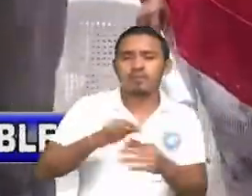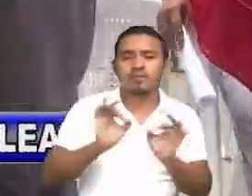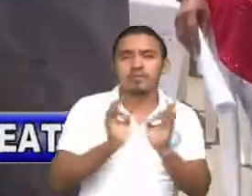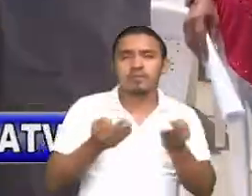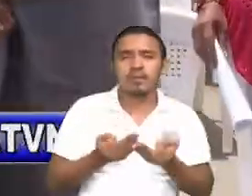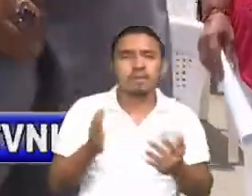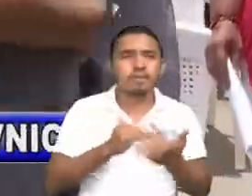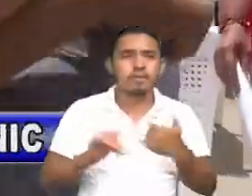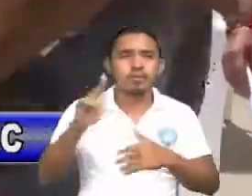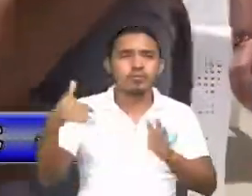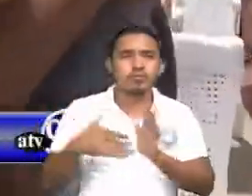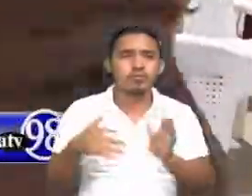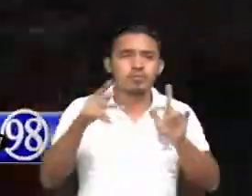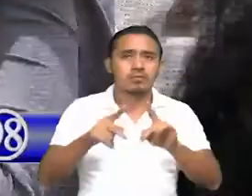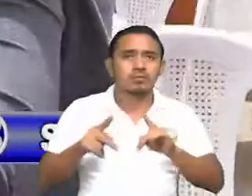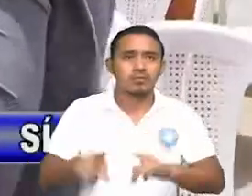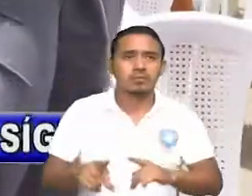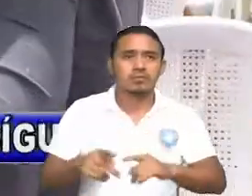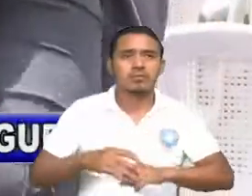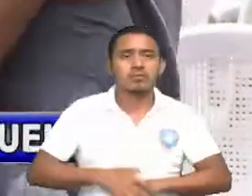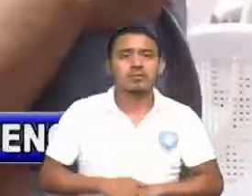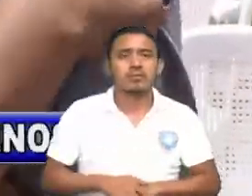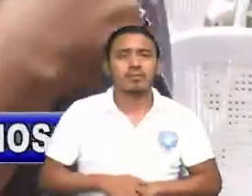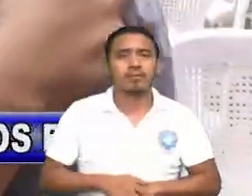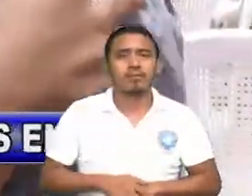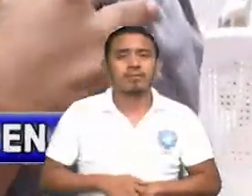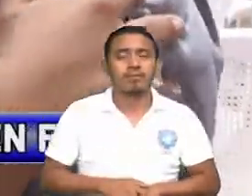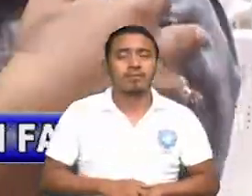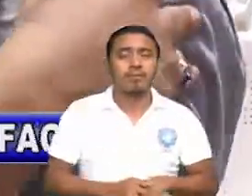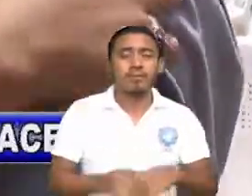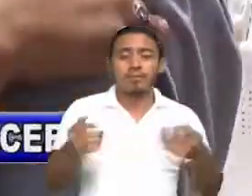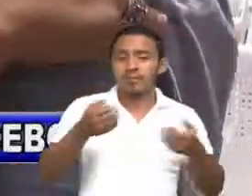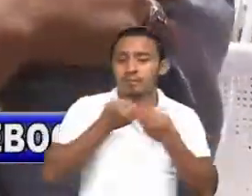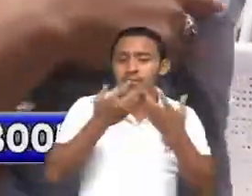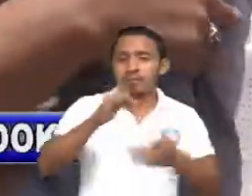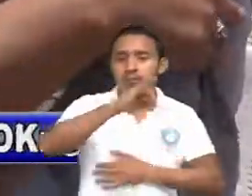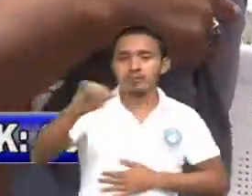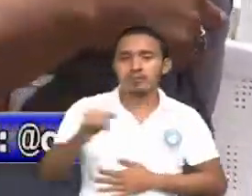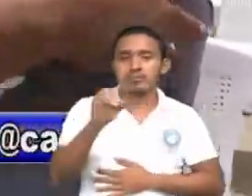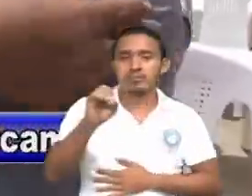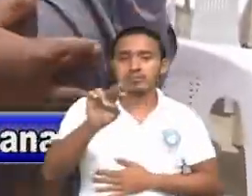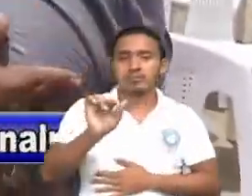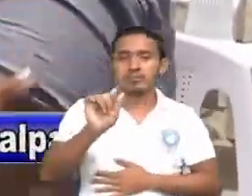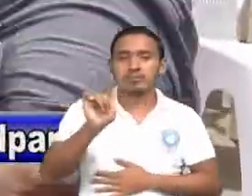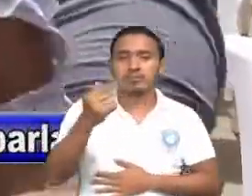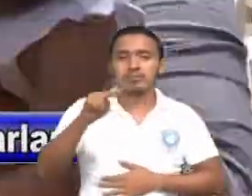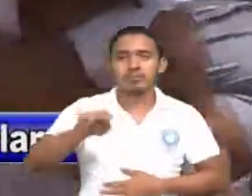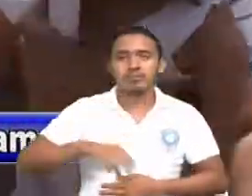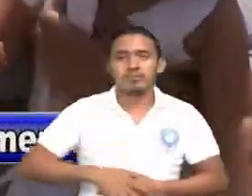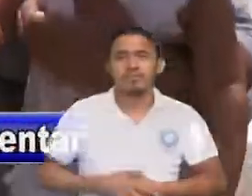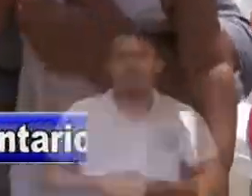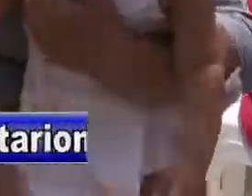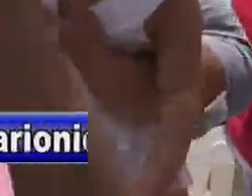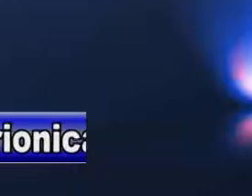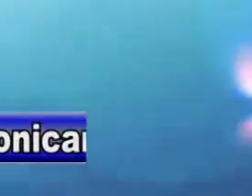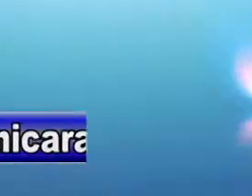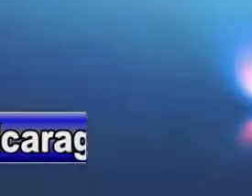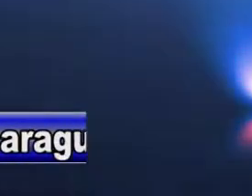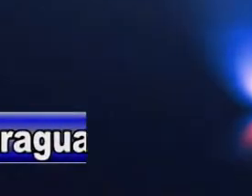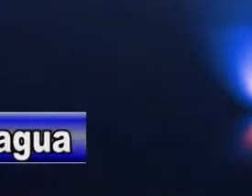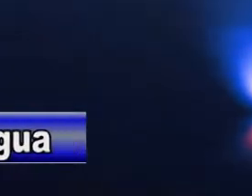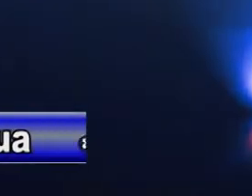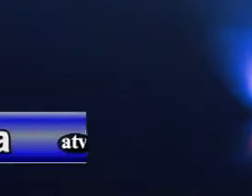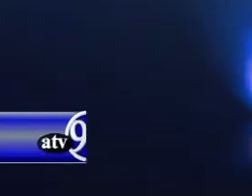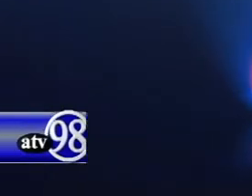de 8.000 privados de libertad. Para el canal parlamentario, informó Jonathan Castro.